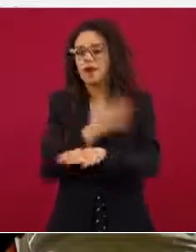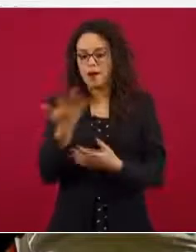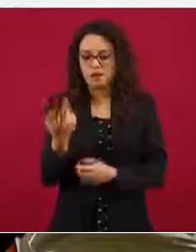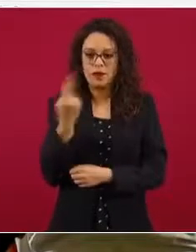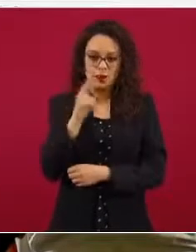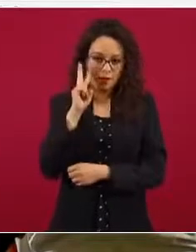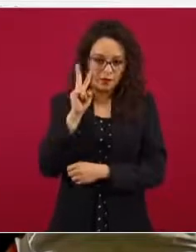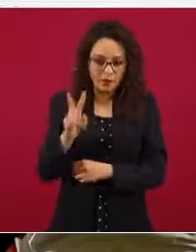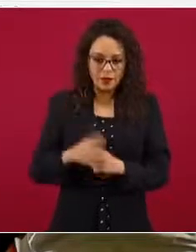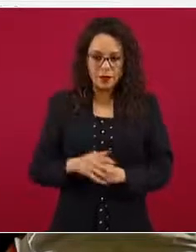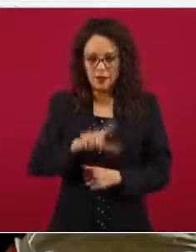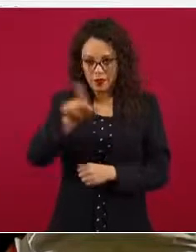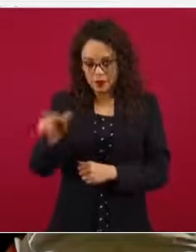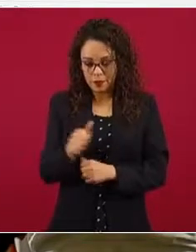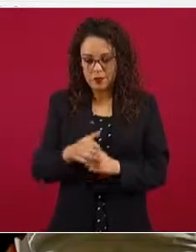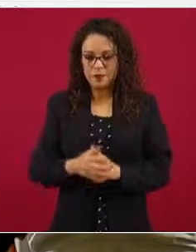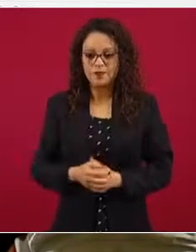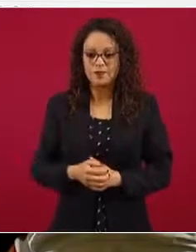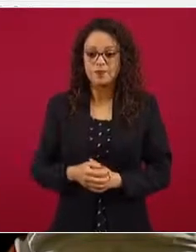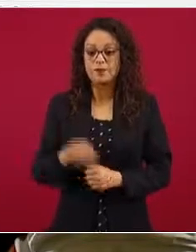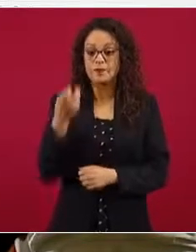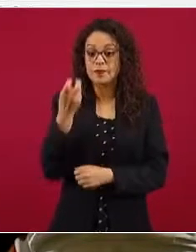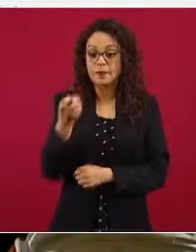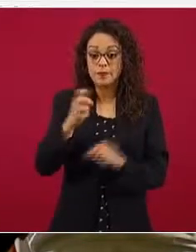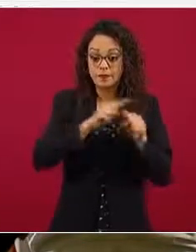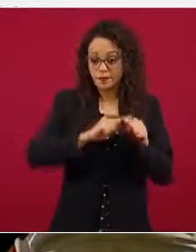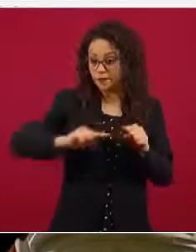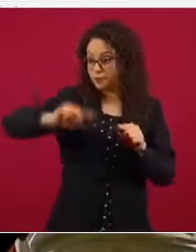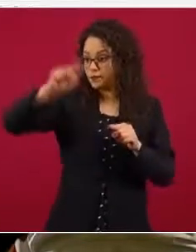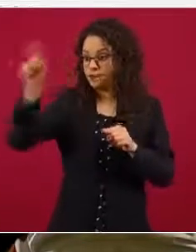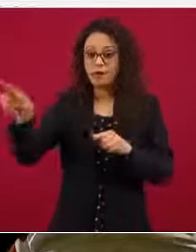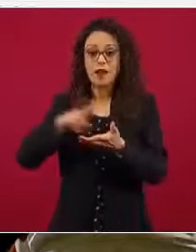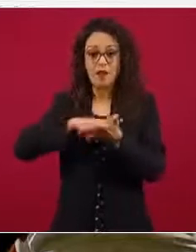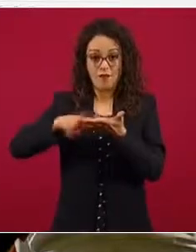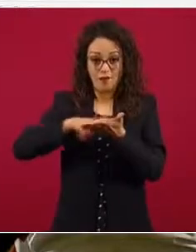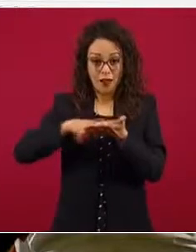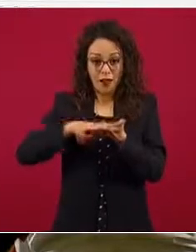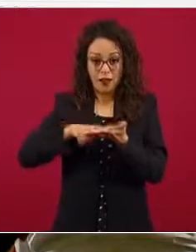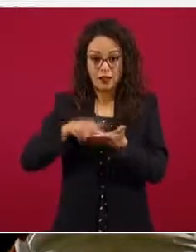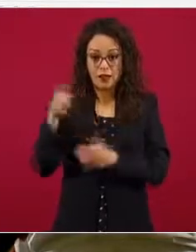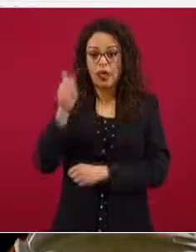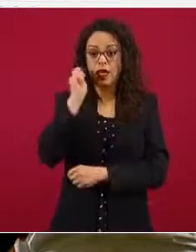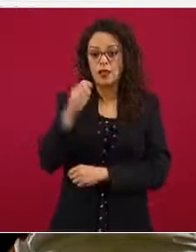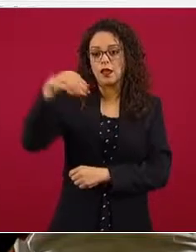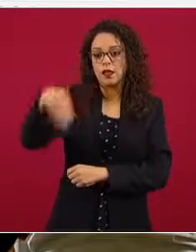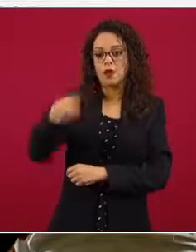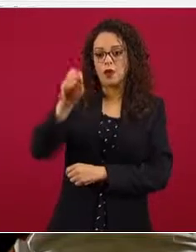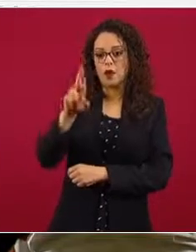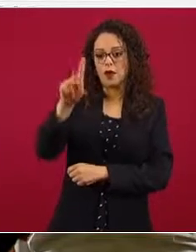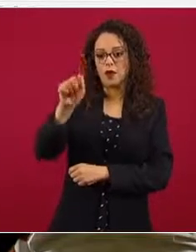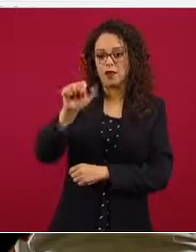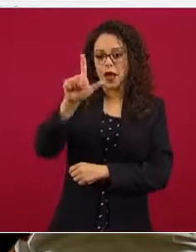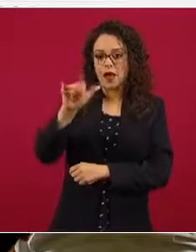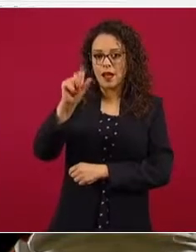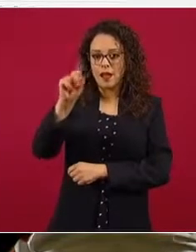idea para la mortalidad, que es esta curva en verde. Enseguida, cuando recorramos los 32 entidades federativas, veremos lo mismo, por eso lo